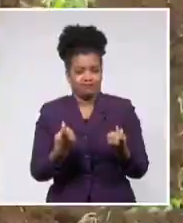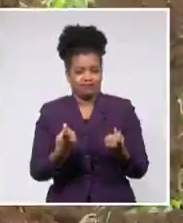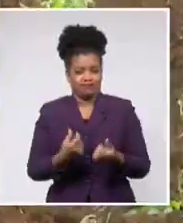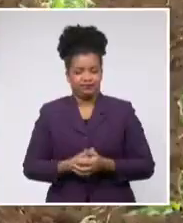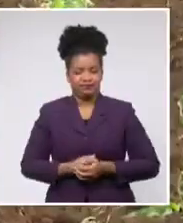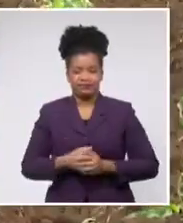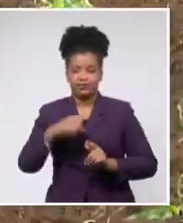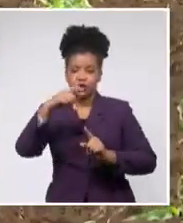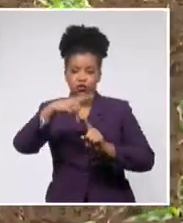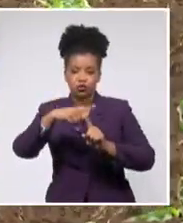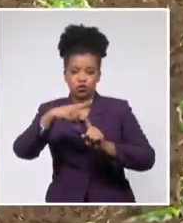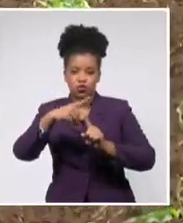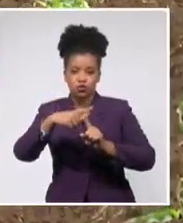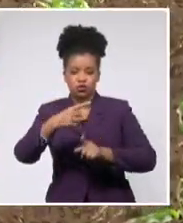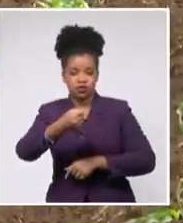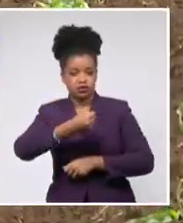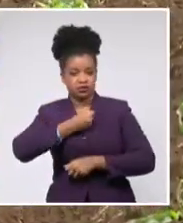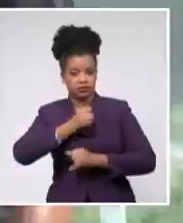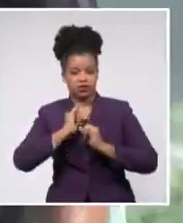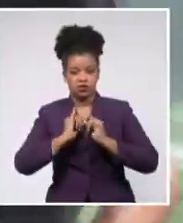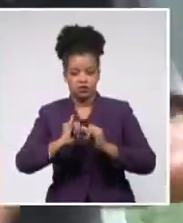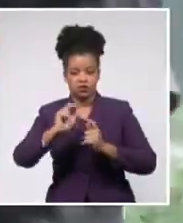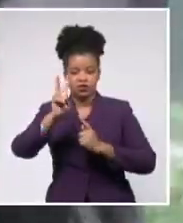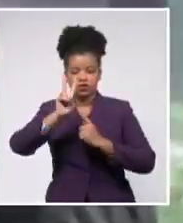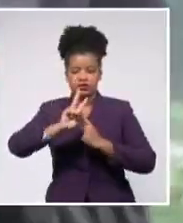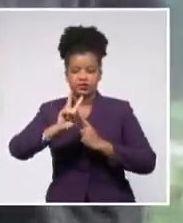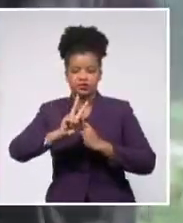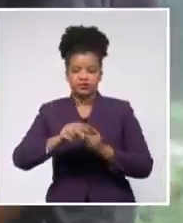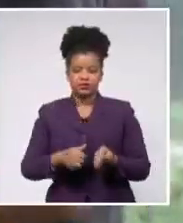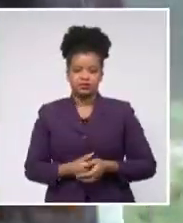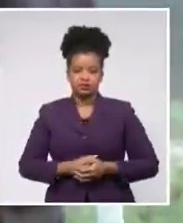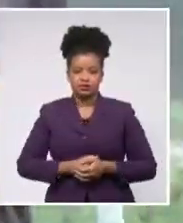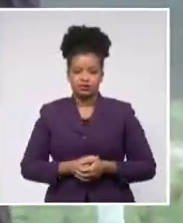Desde Las Tunas, Jeisnel Vázquez, Sistema Informativo de la Televisión Cubana.